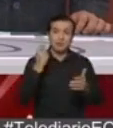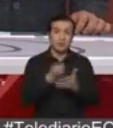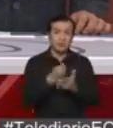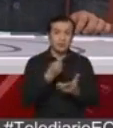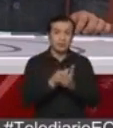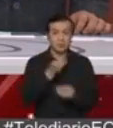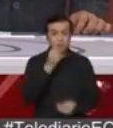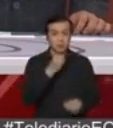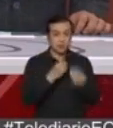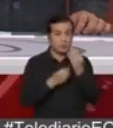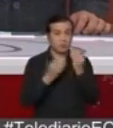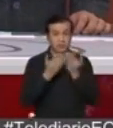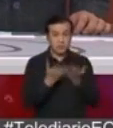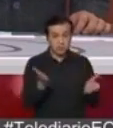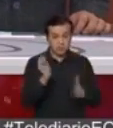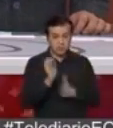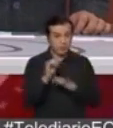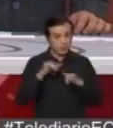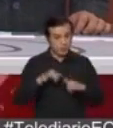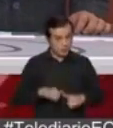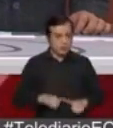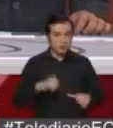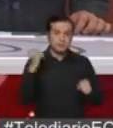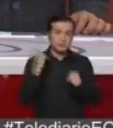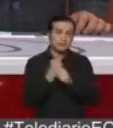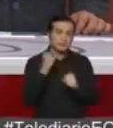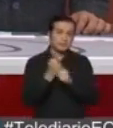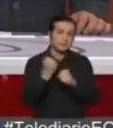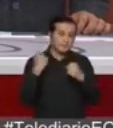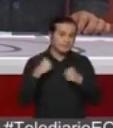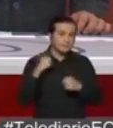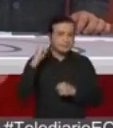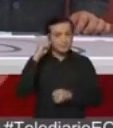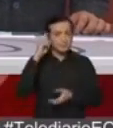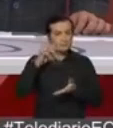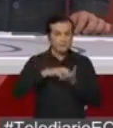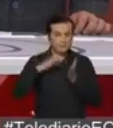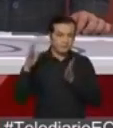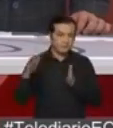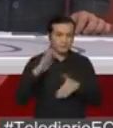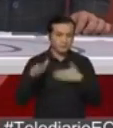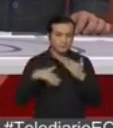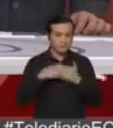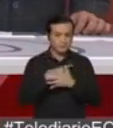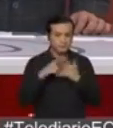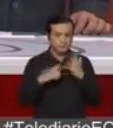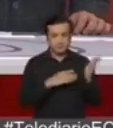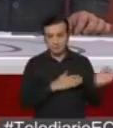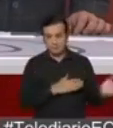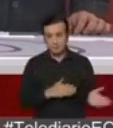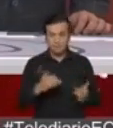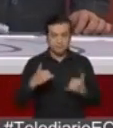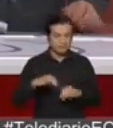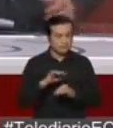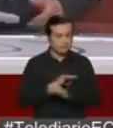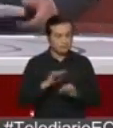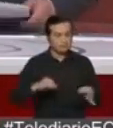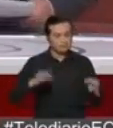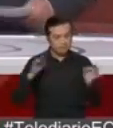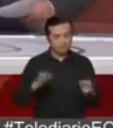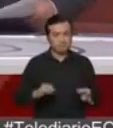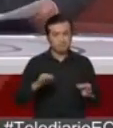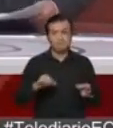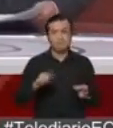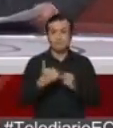nuestros productos. Así es. Y continuaremos trabajando en el gobierno para garantizar que esta situación se solventa y que nuestras